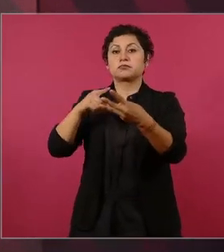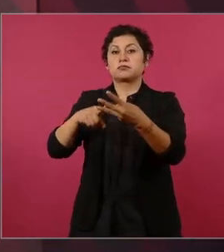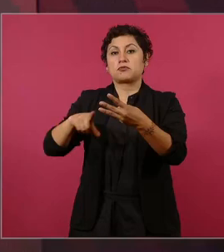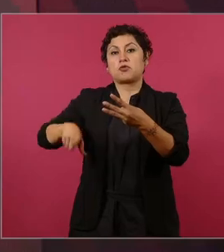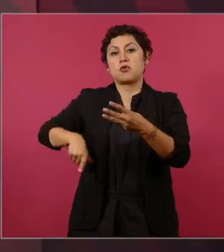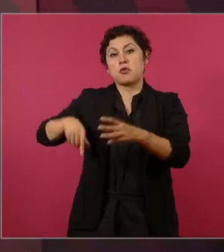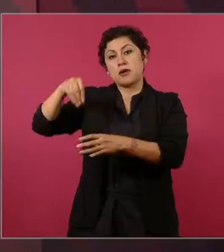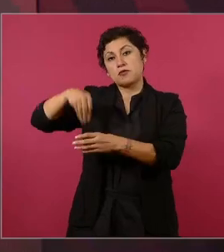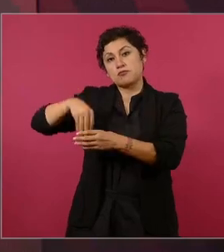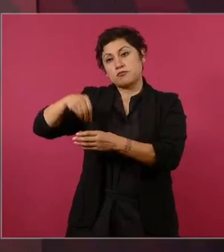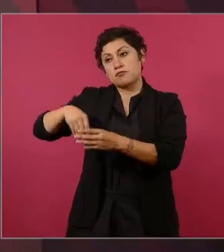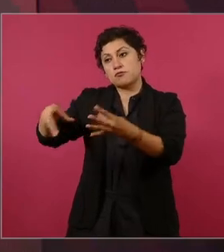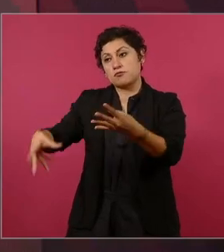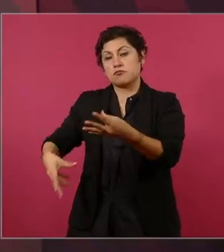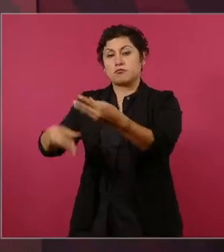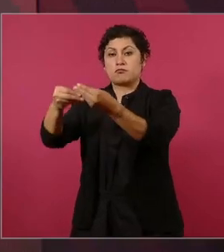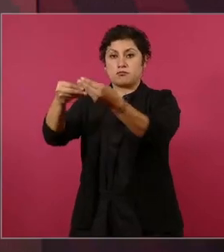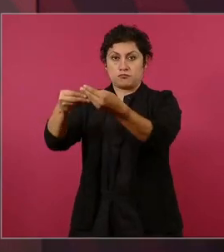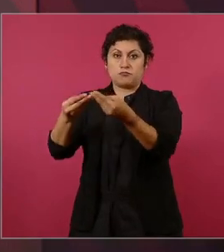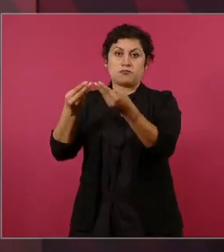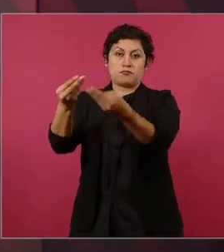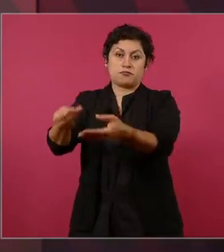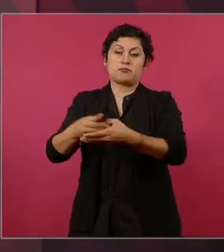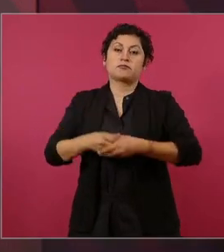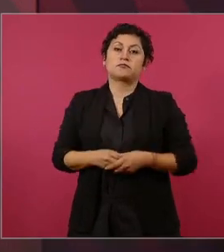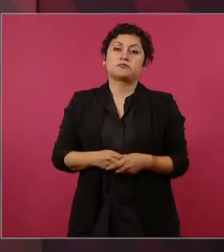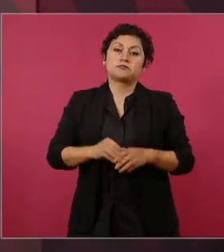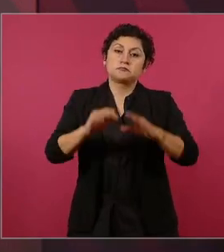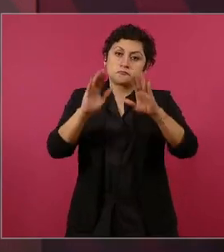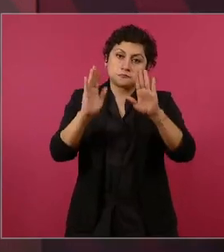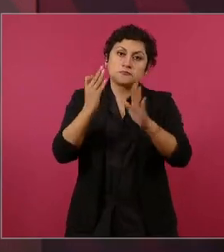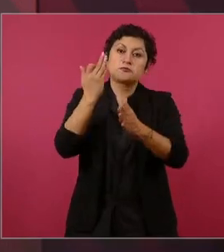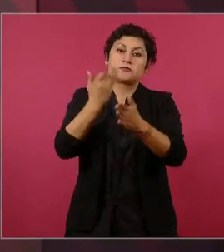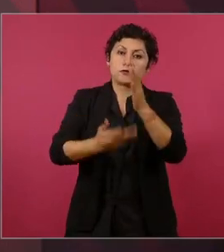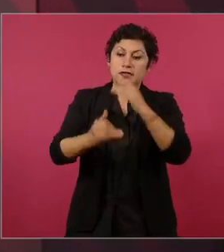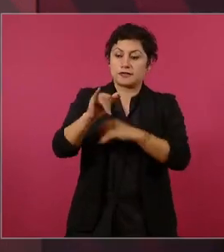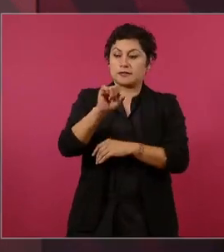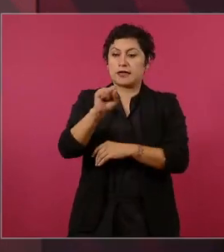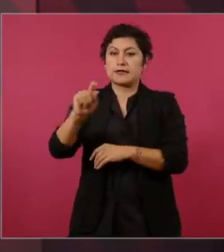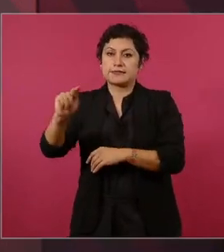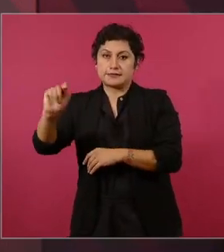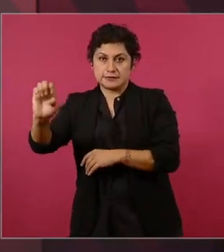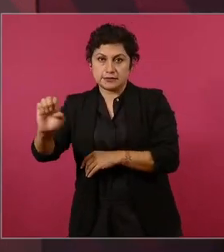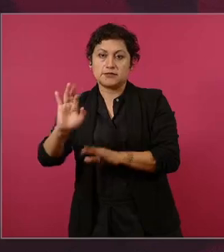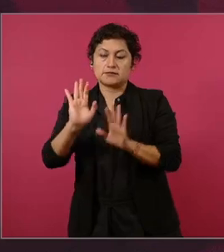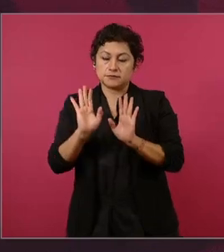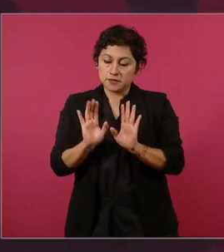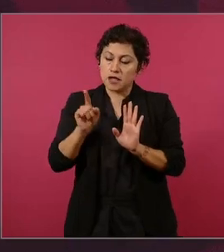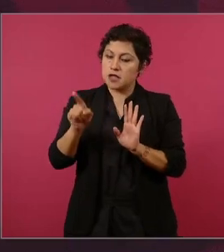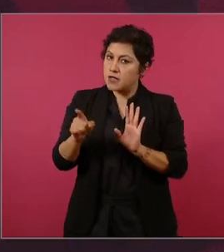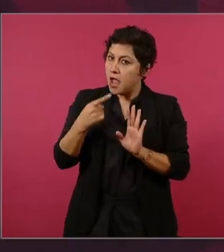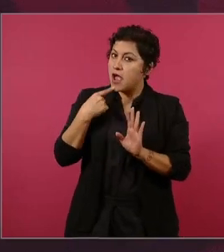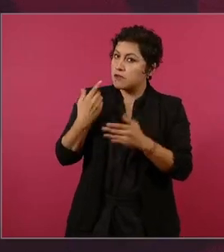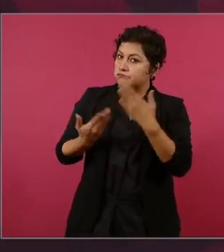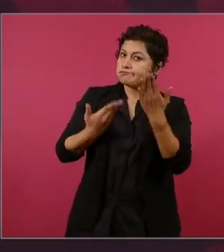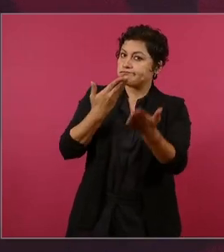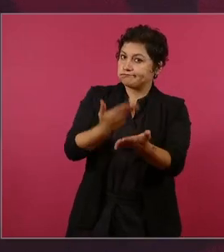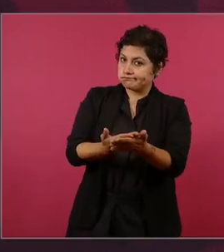trabajadores pensionados. Todavía nos falta lo del ISSSTE, pero ya hay una iniciativa con ese propósito,